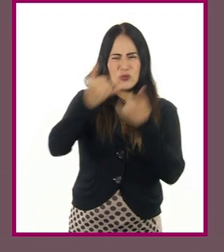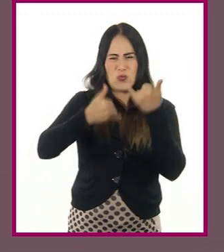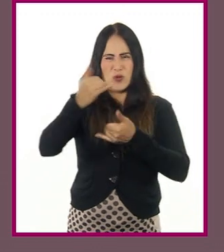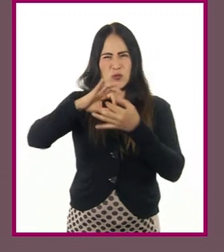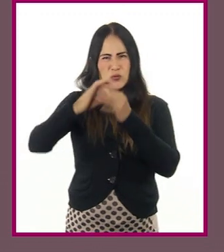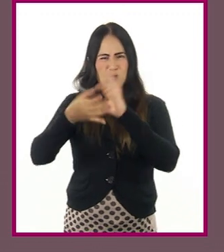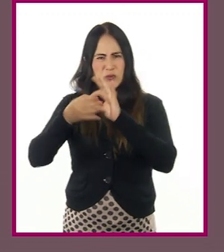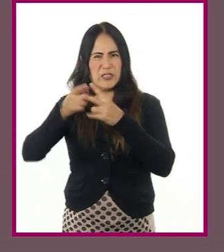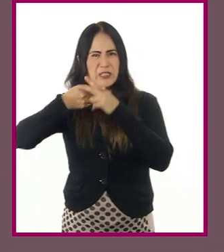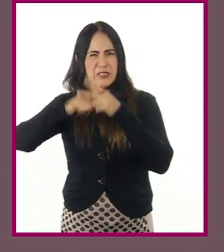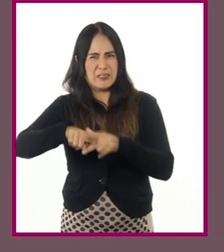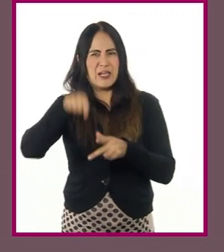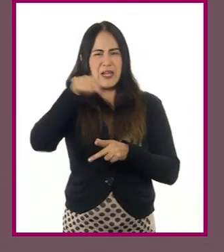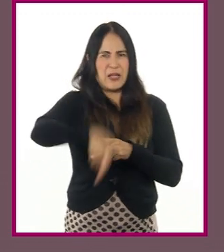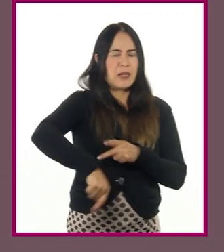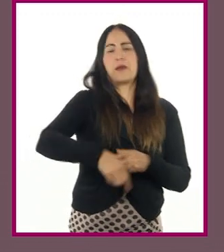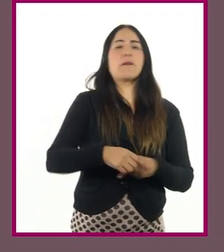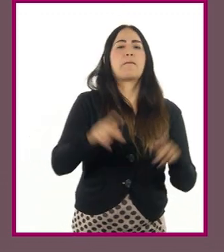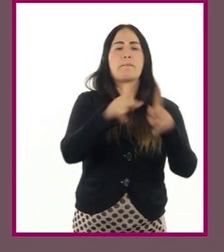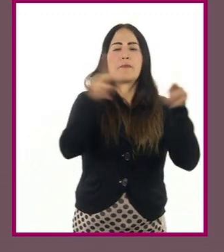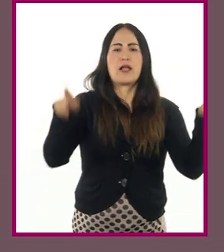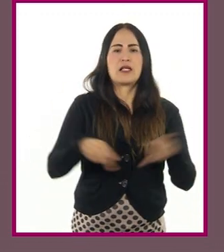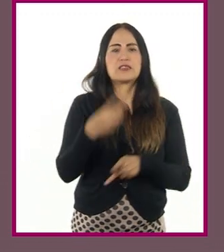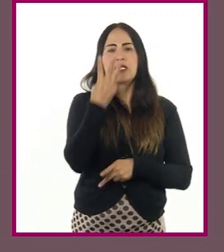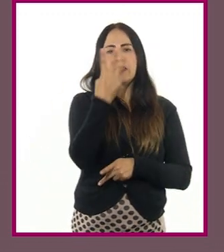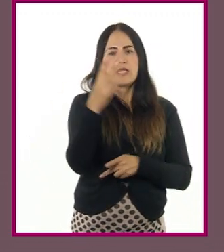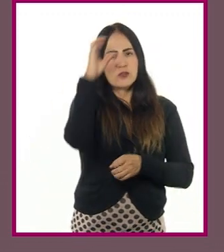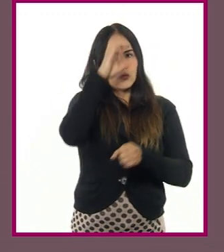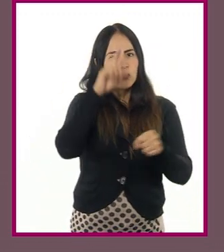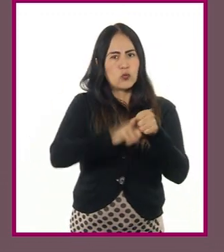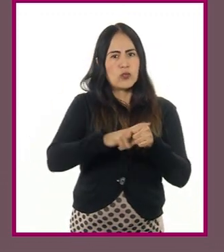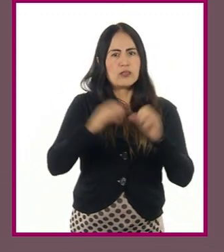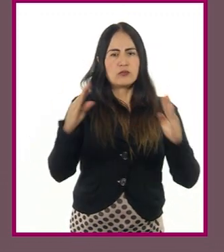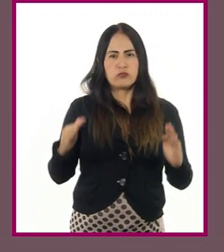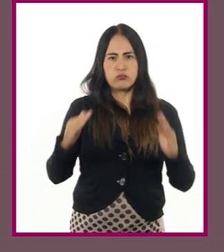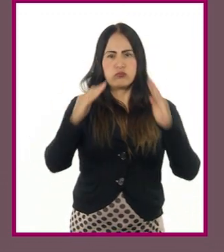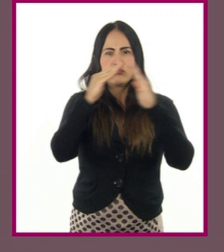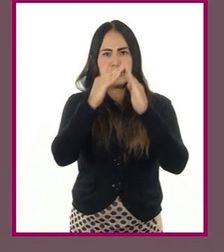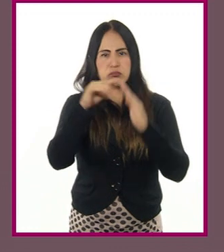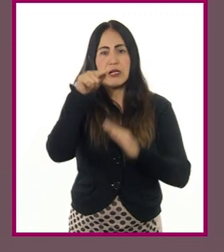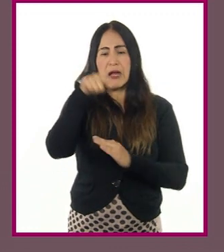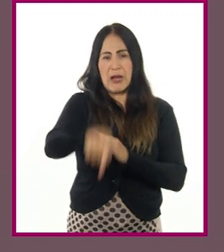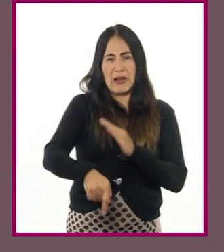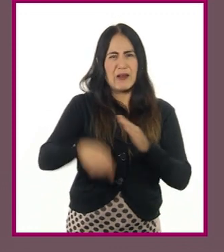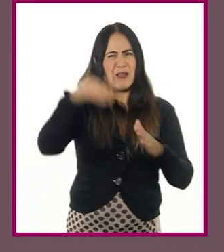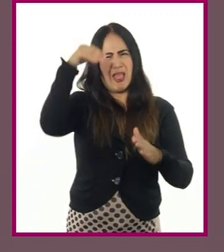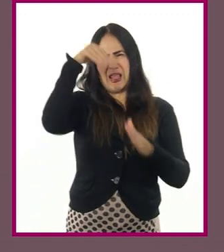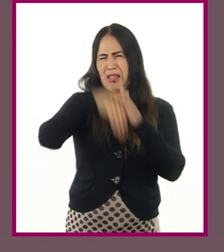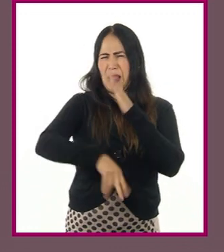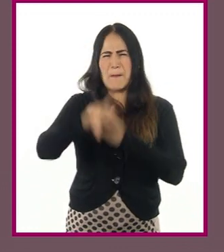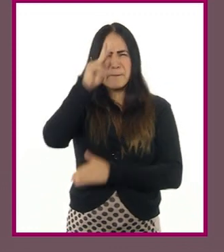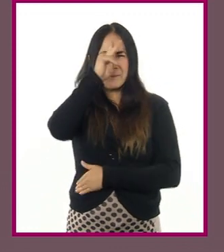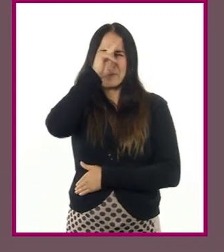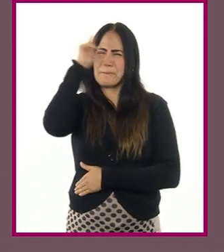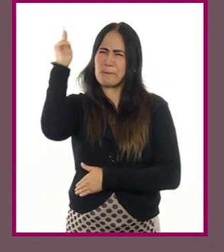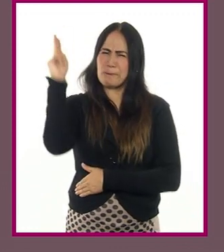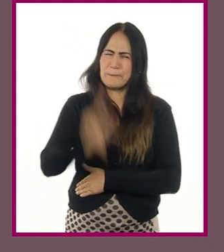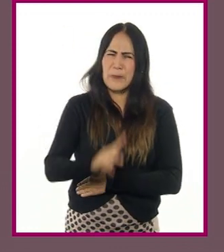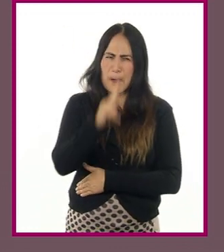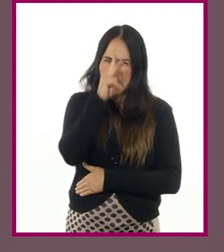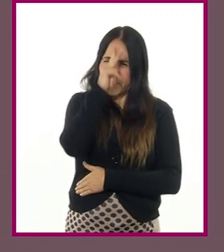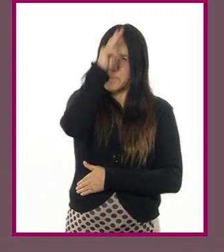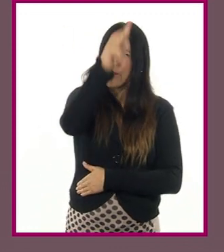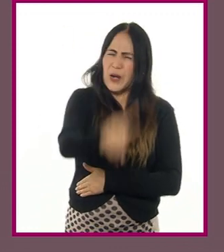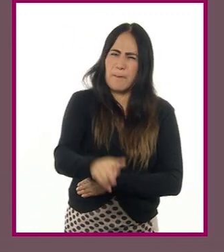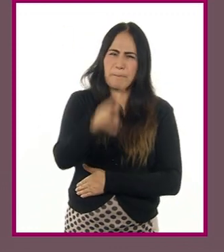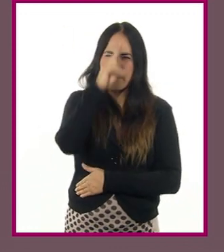en la Plaza de las Tres Culturas, en Tlatelolco, Ciudad de México, terminó de manera violenta. Se desconoce hasta ahora